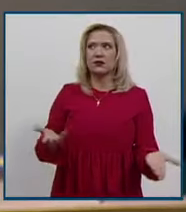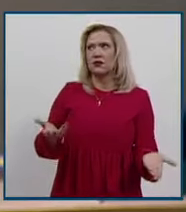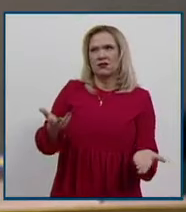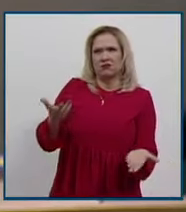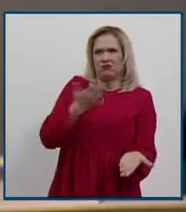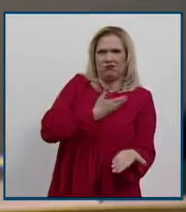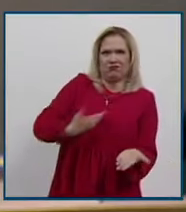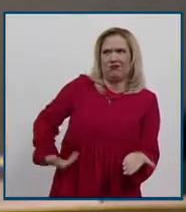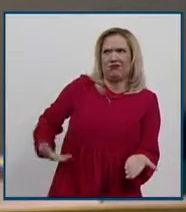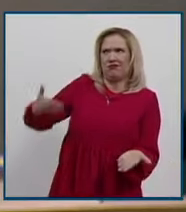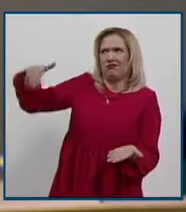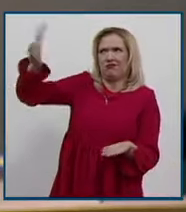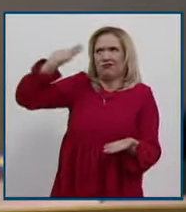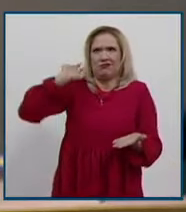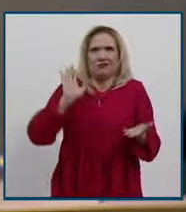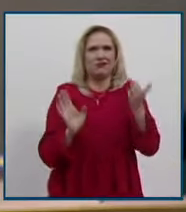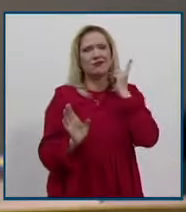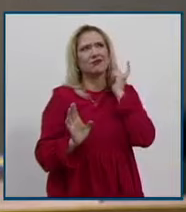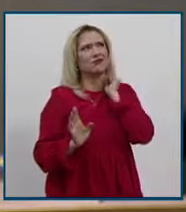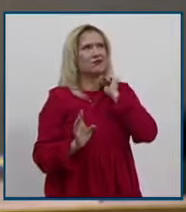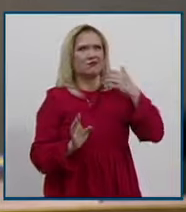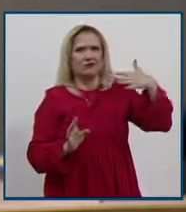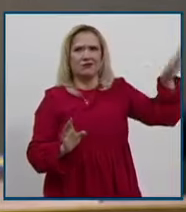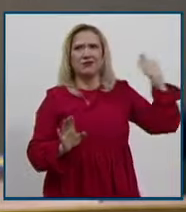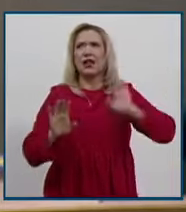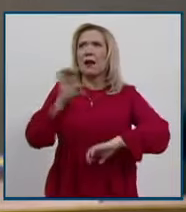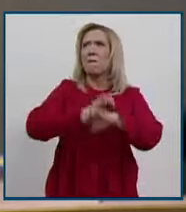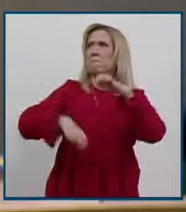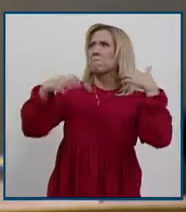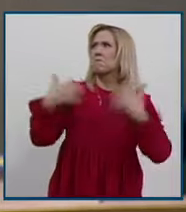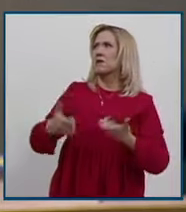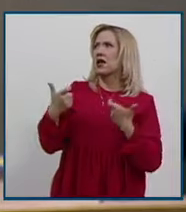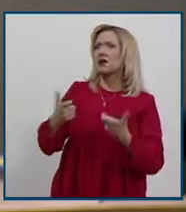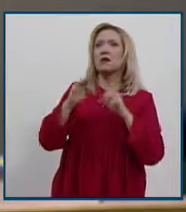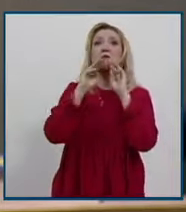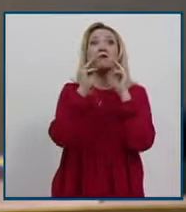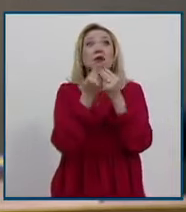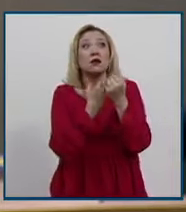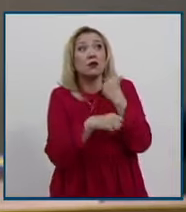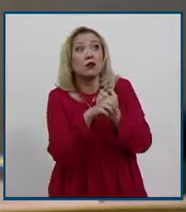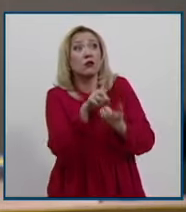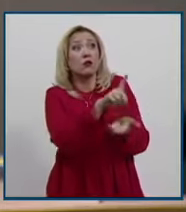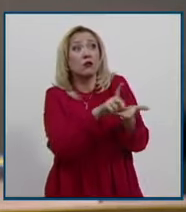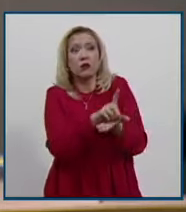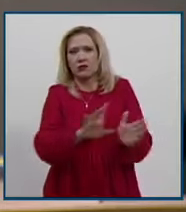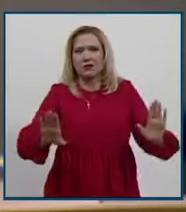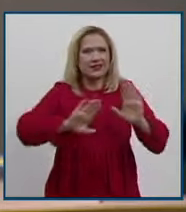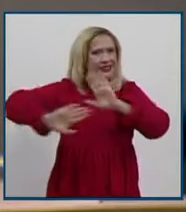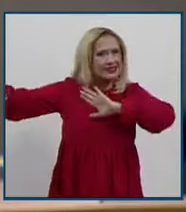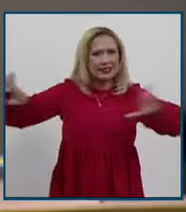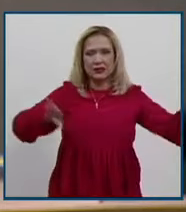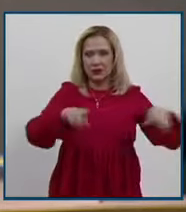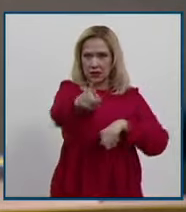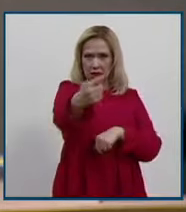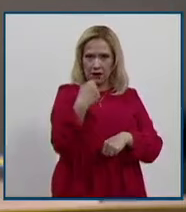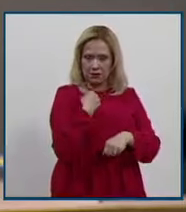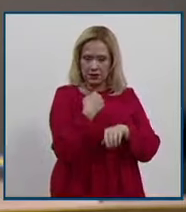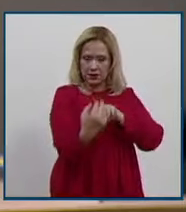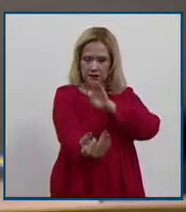poderes institucionalizados o económicos o de otra naturaleza puedan incidir Precisamente en